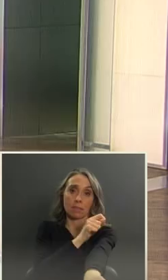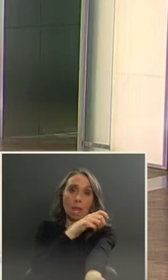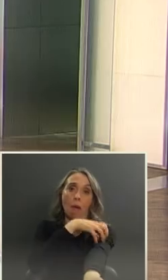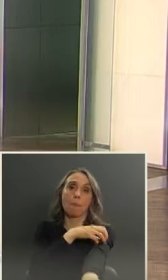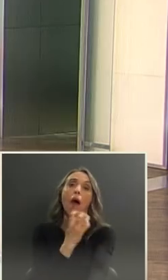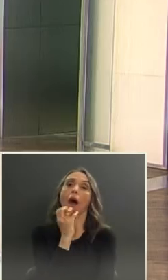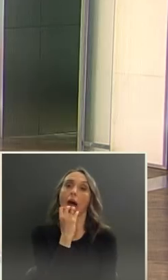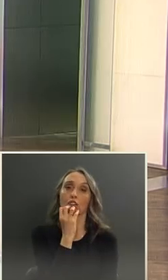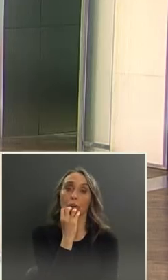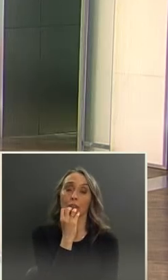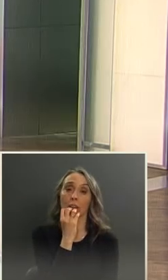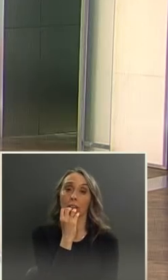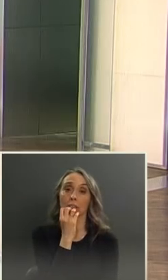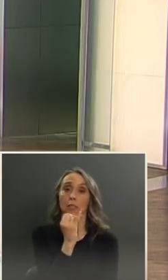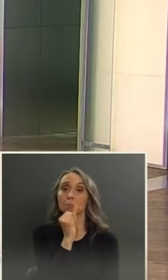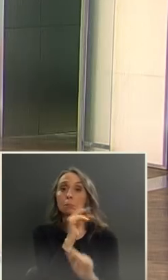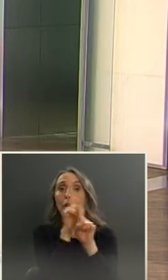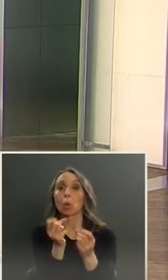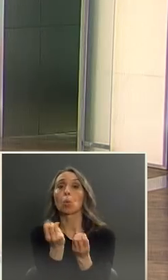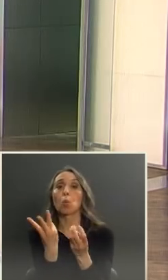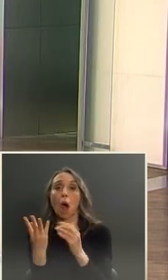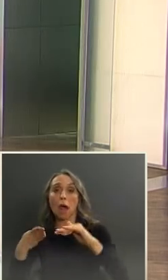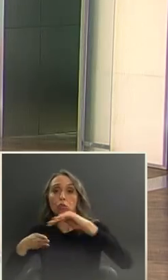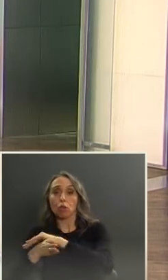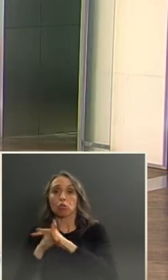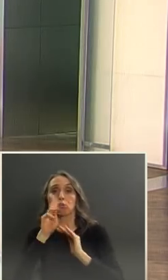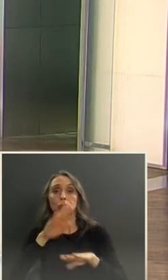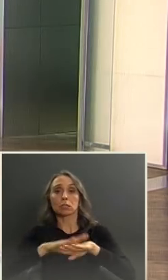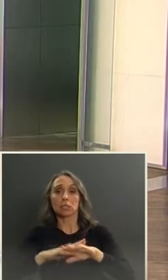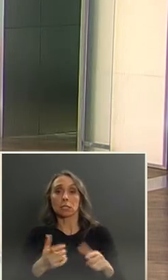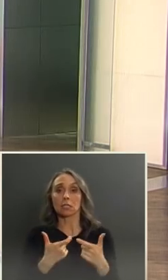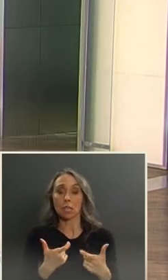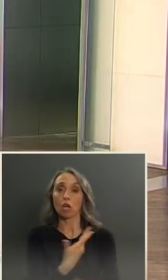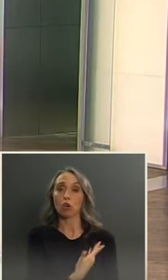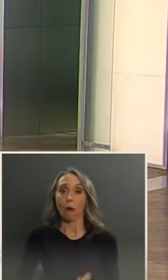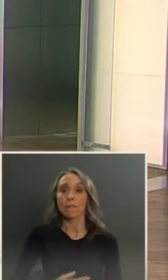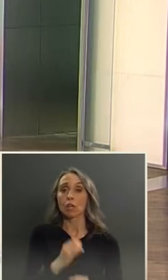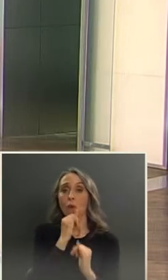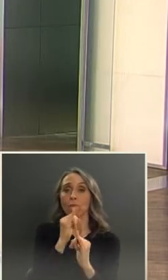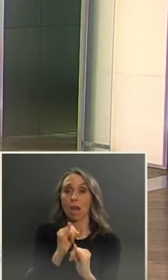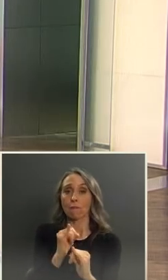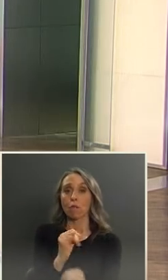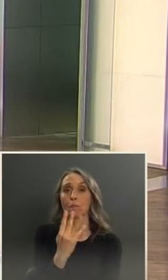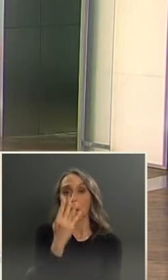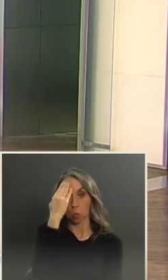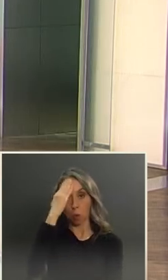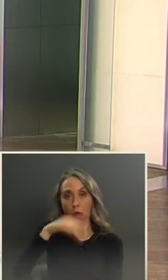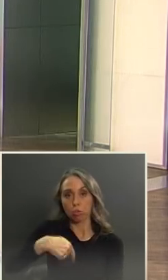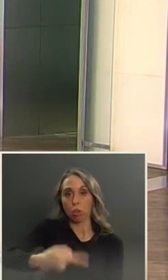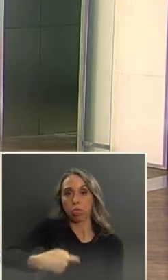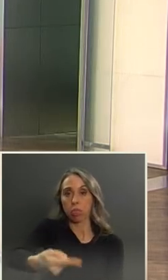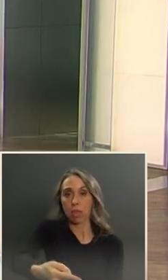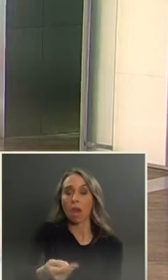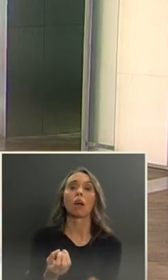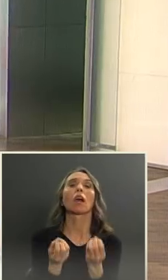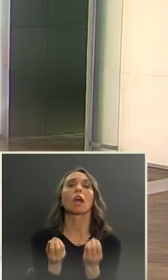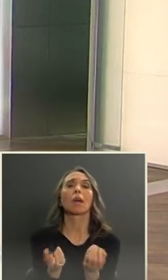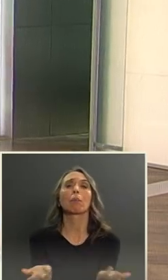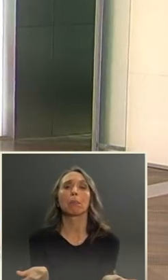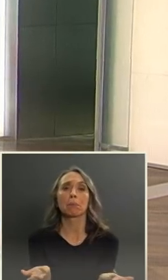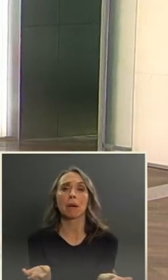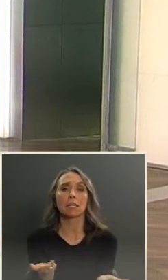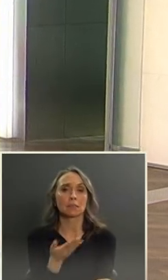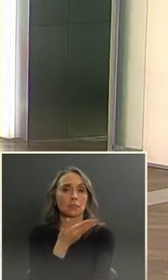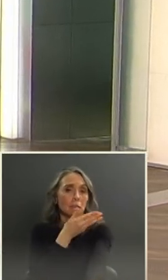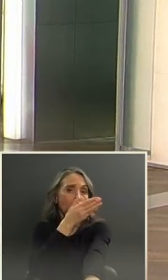Antofagasta, aún son un misterio. El gobierno asegura que tendrá las propias dentro de 4 días más. ¿Qué pasa mientras tanto en la